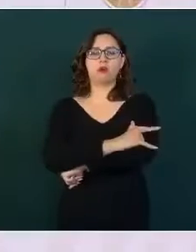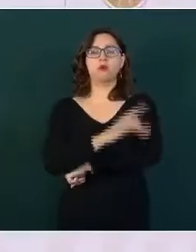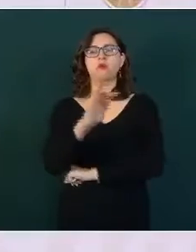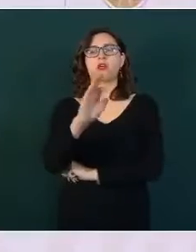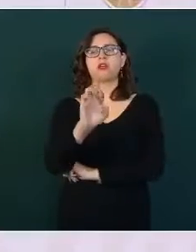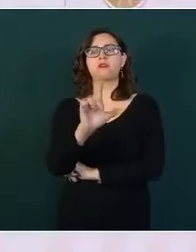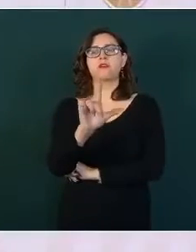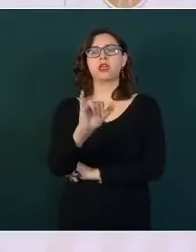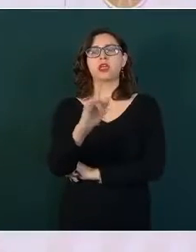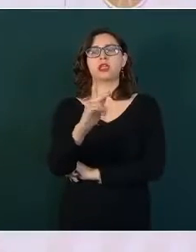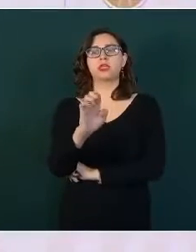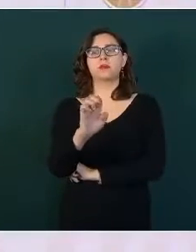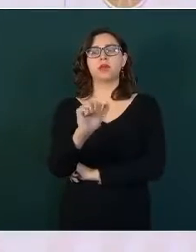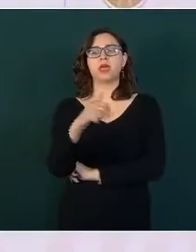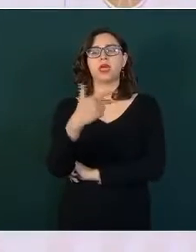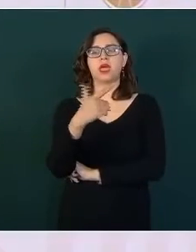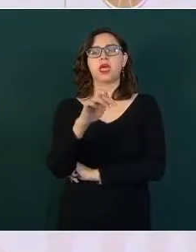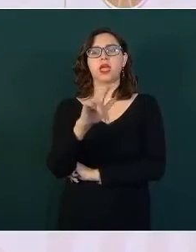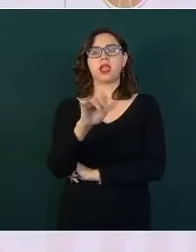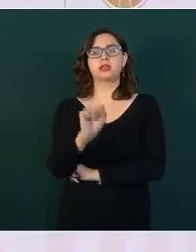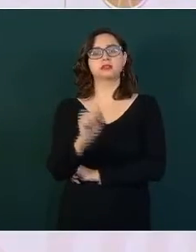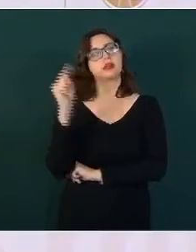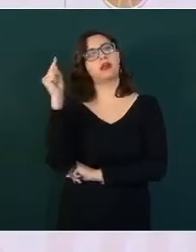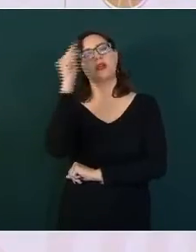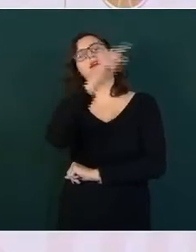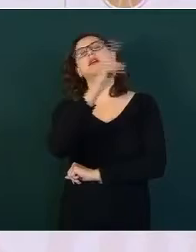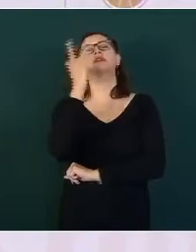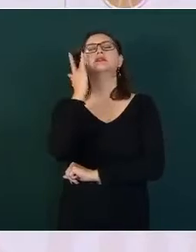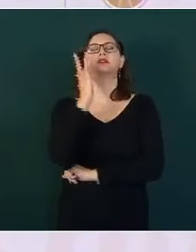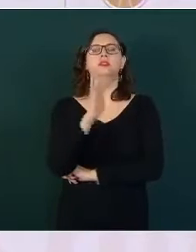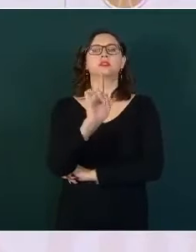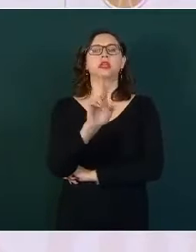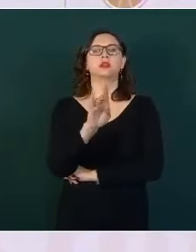Felipe Ángeles en Santa Lucía,